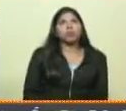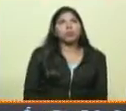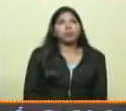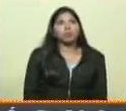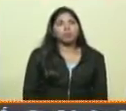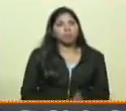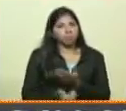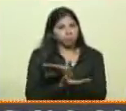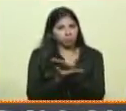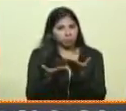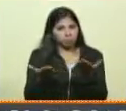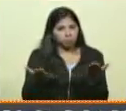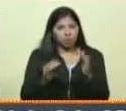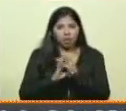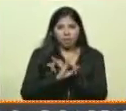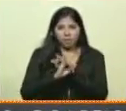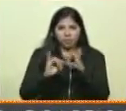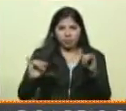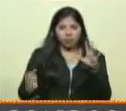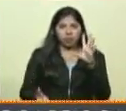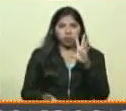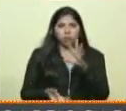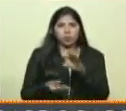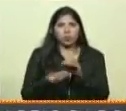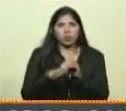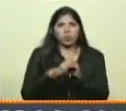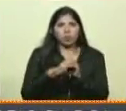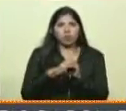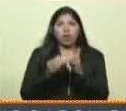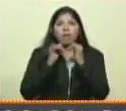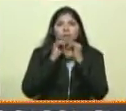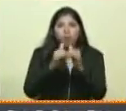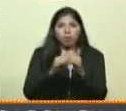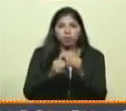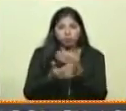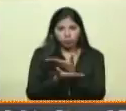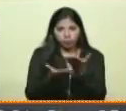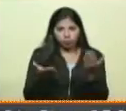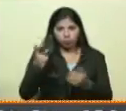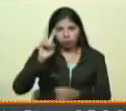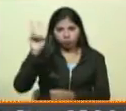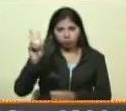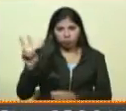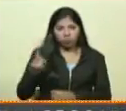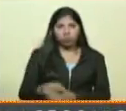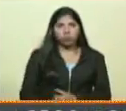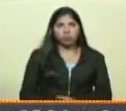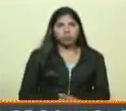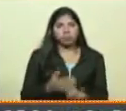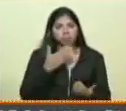venezolanos todos, doy por terminado esta rueda informativa a todo el pueblo venezolano. Agradezco